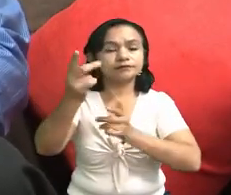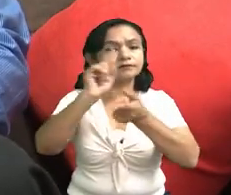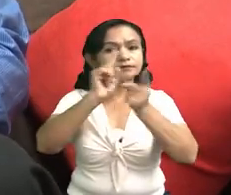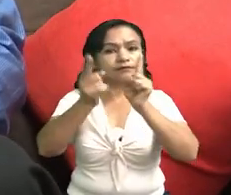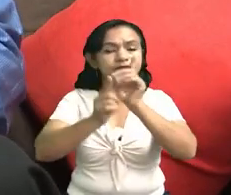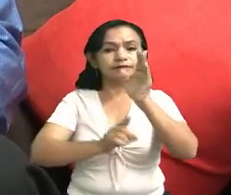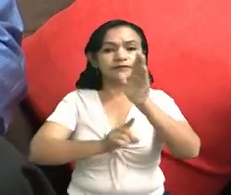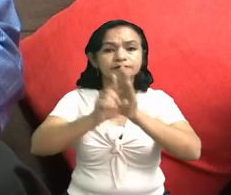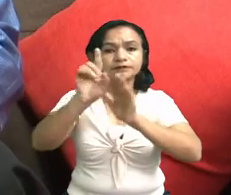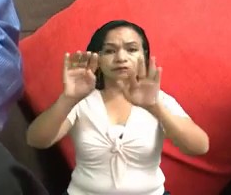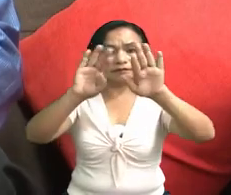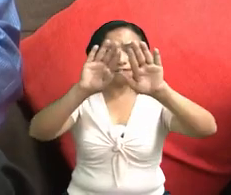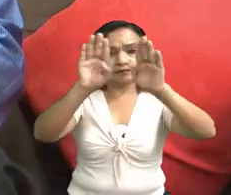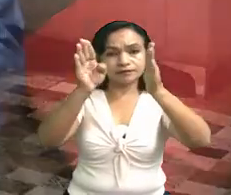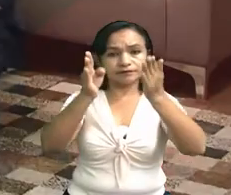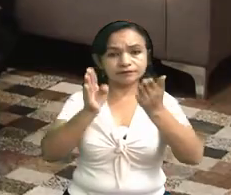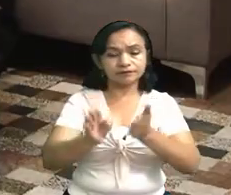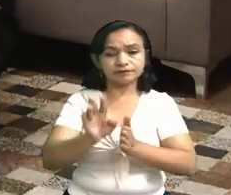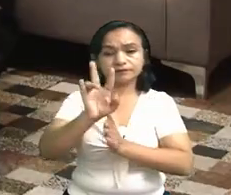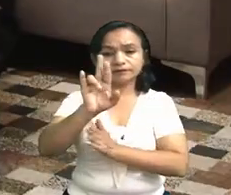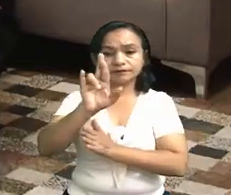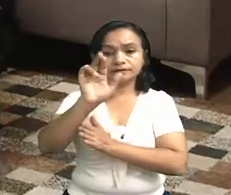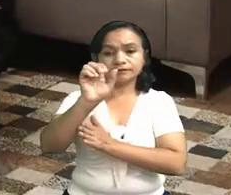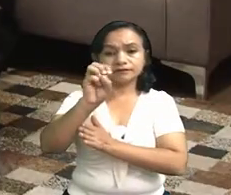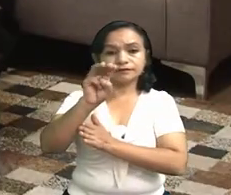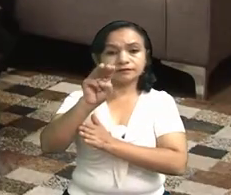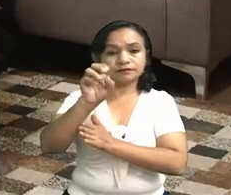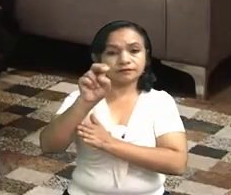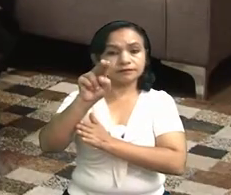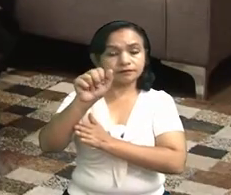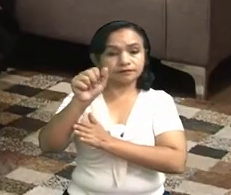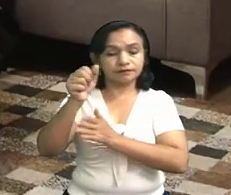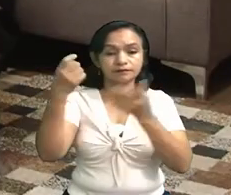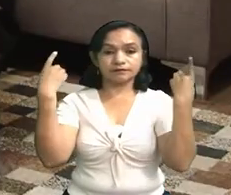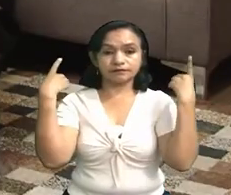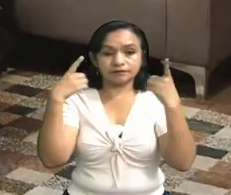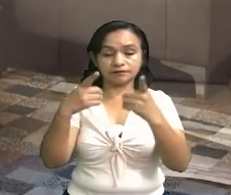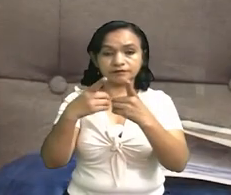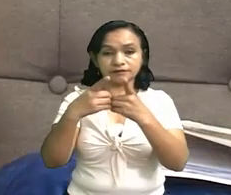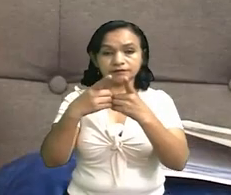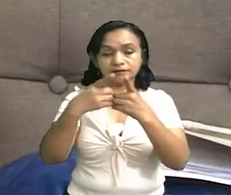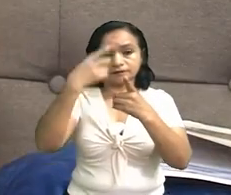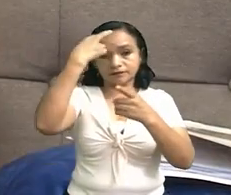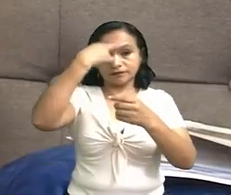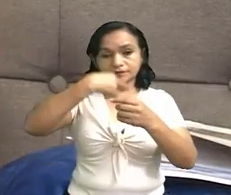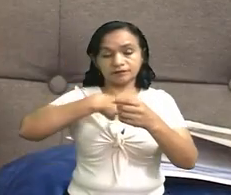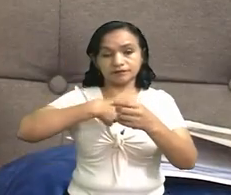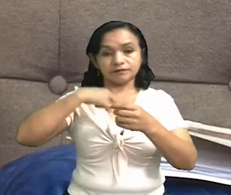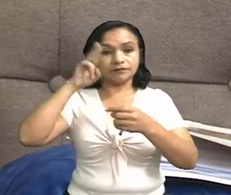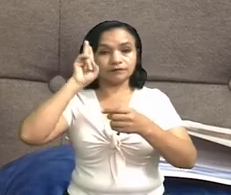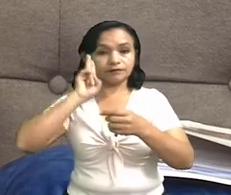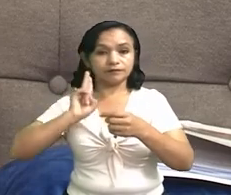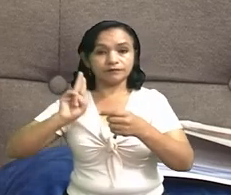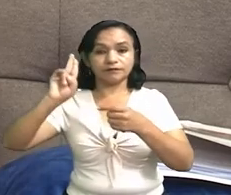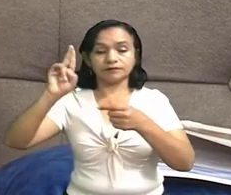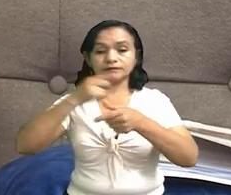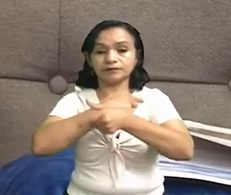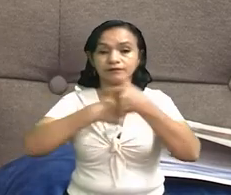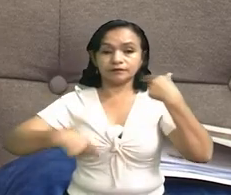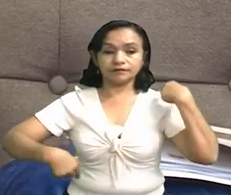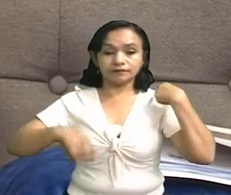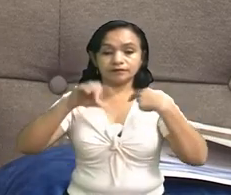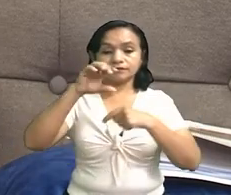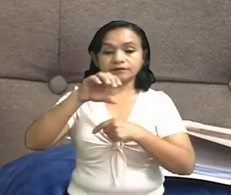se encuentra con nosotros la compañera Ramona Rodríguez. Ella es rectora de la UNAM Managua, pero además es presidenta del Consejo